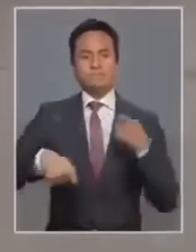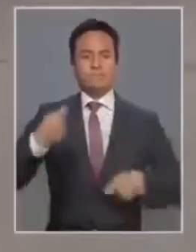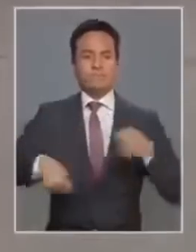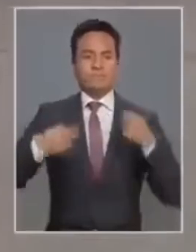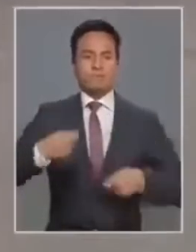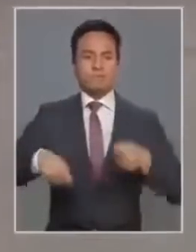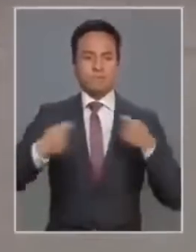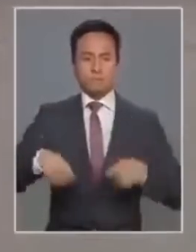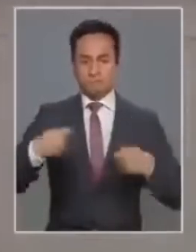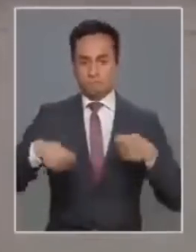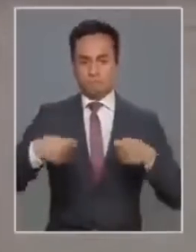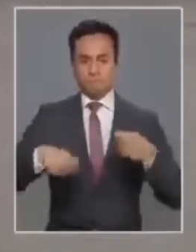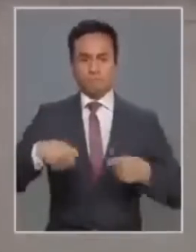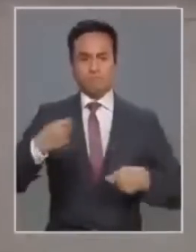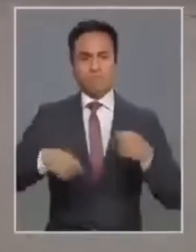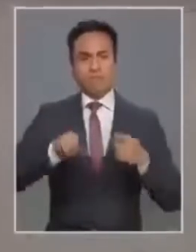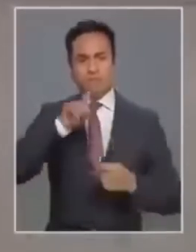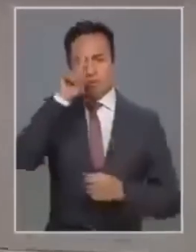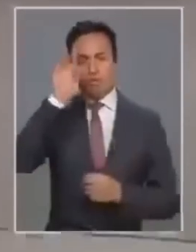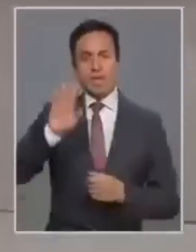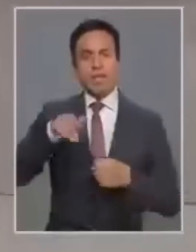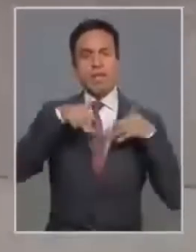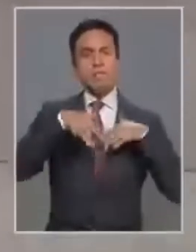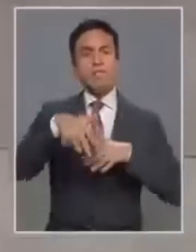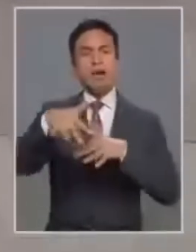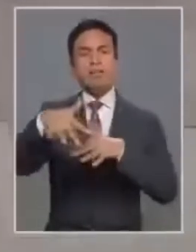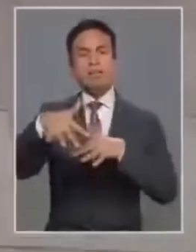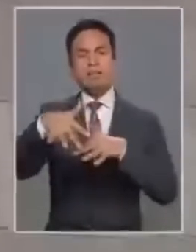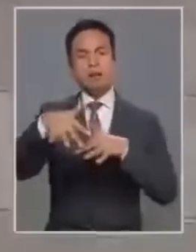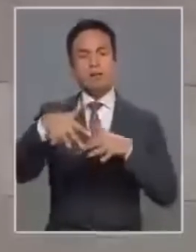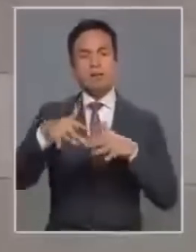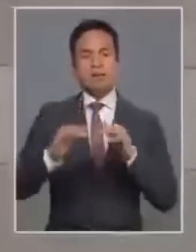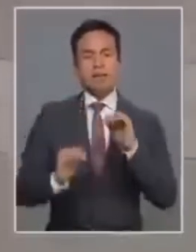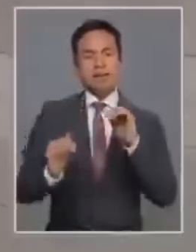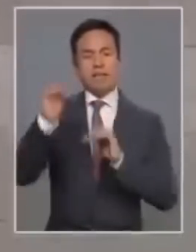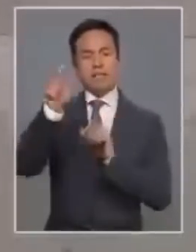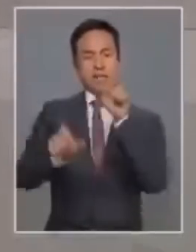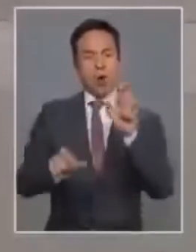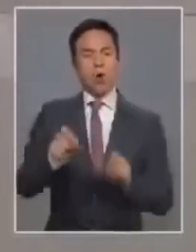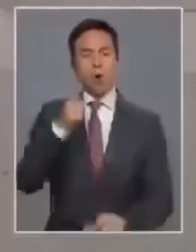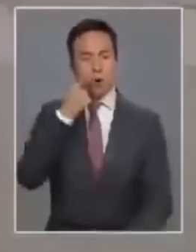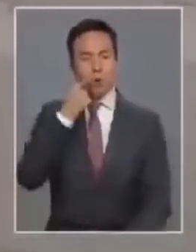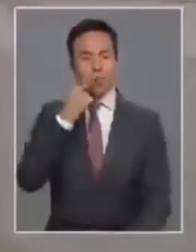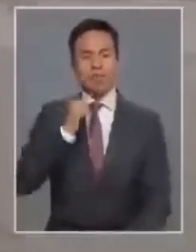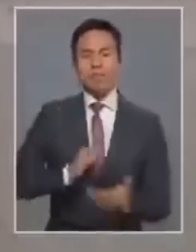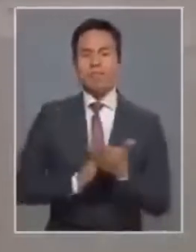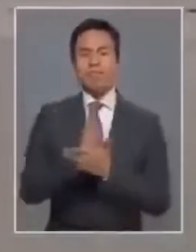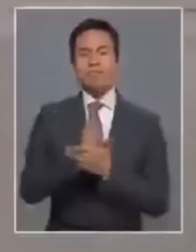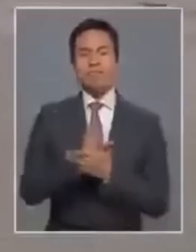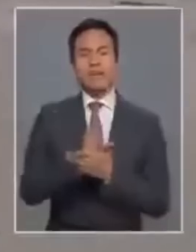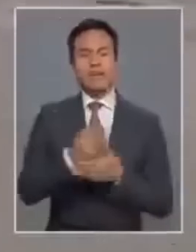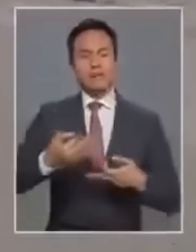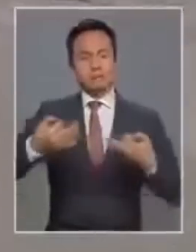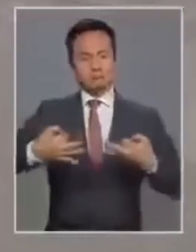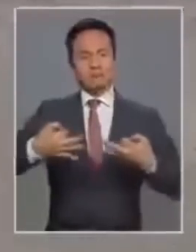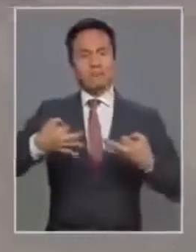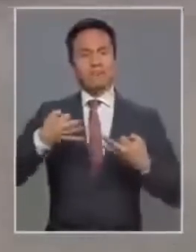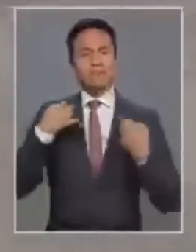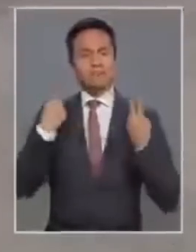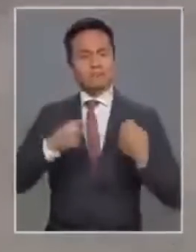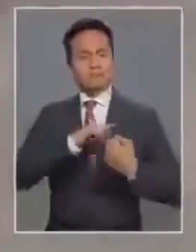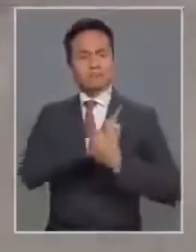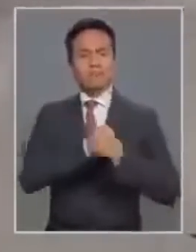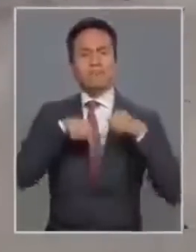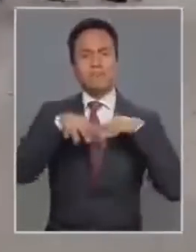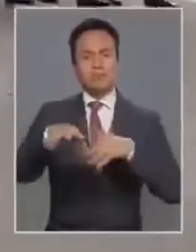las marchas son impecables. En lo personal me gusta mucho. No me la paso todo el video diciendo de pronto ¡wow, wow, wow! Porque de